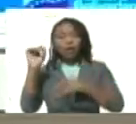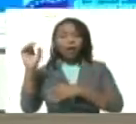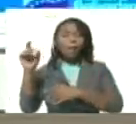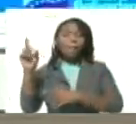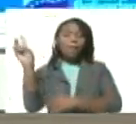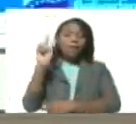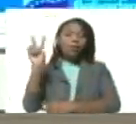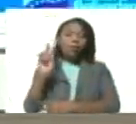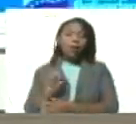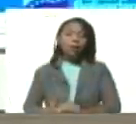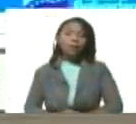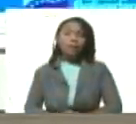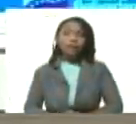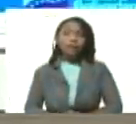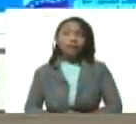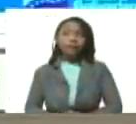venezolanos.